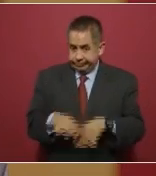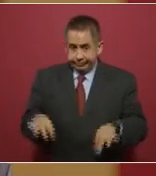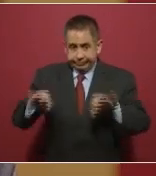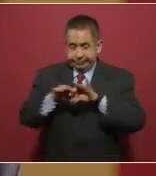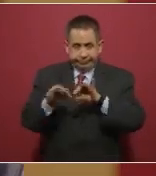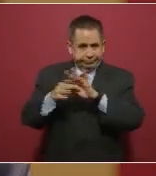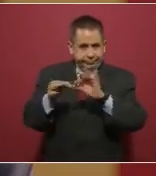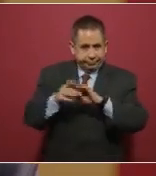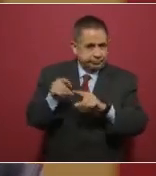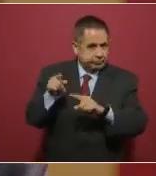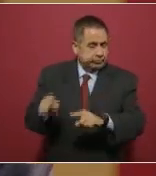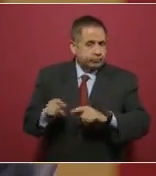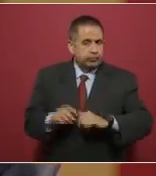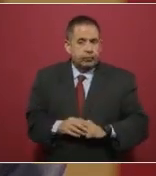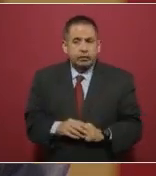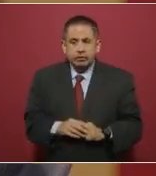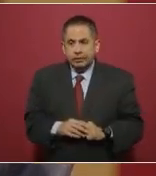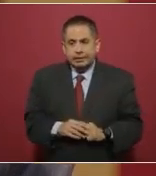importante